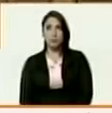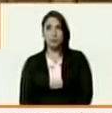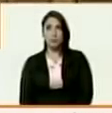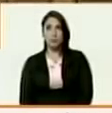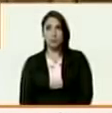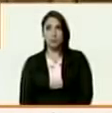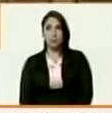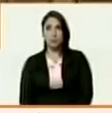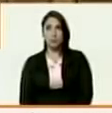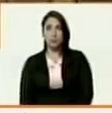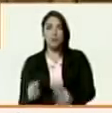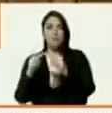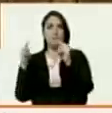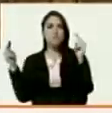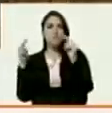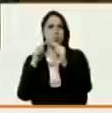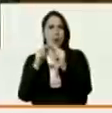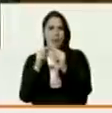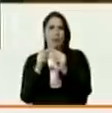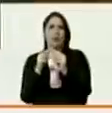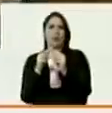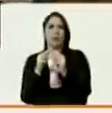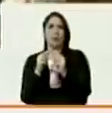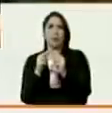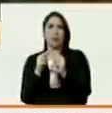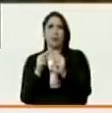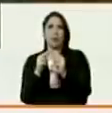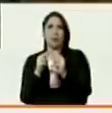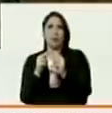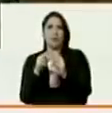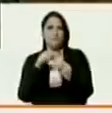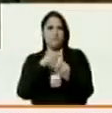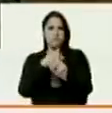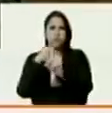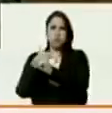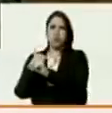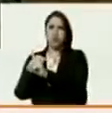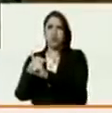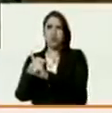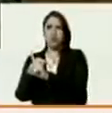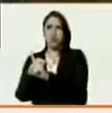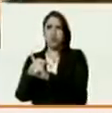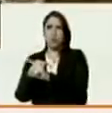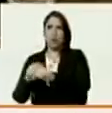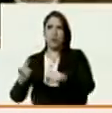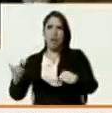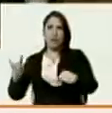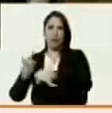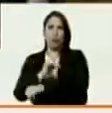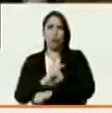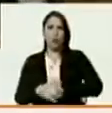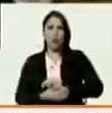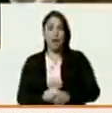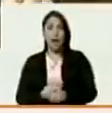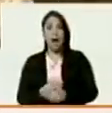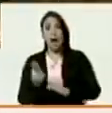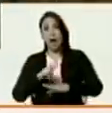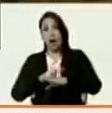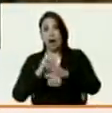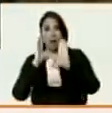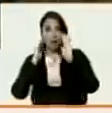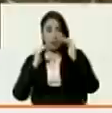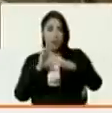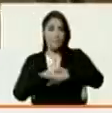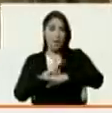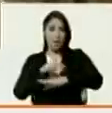allá en Los Puentes, atropellada por unos traidores, que fue atendida médicamente aquí en Venezuela,